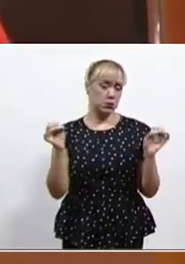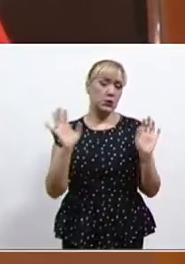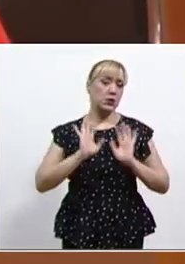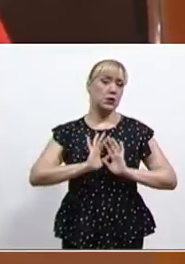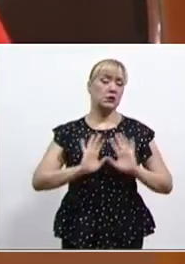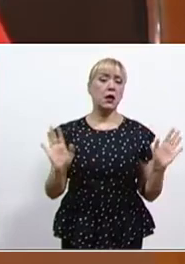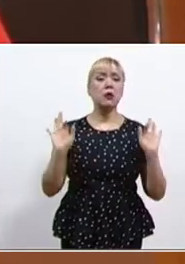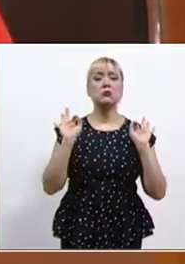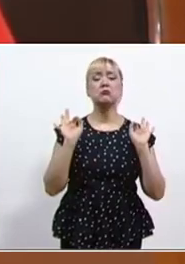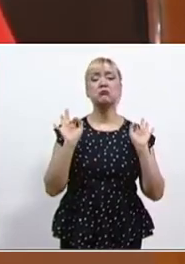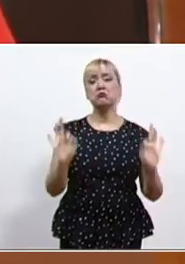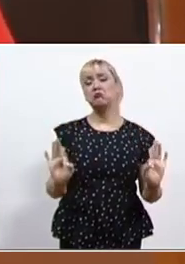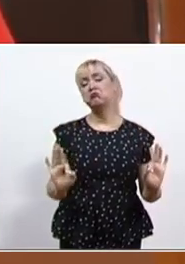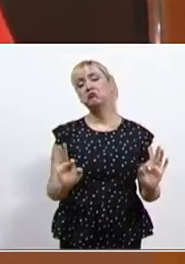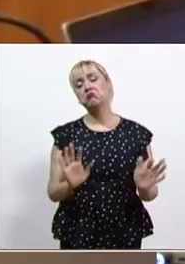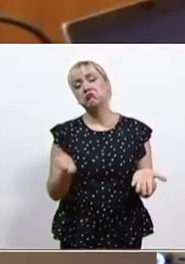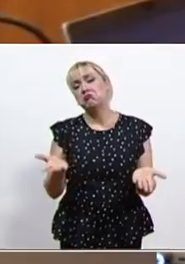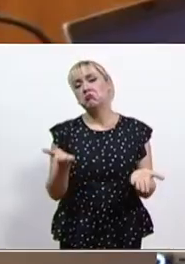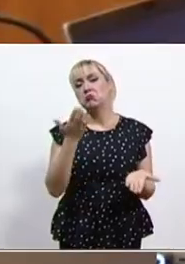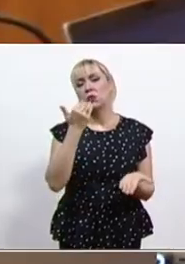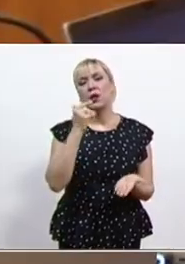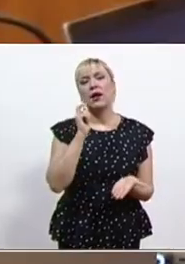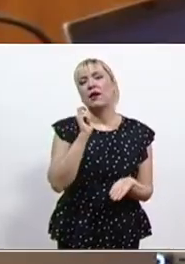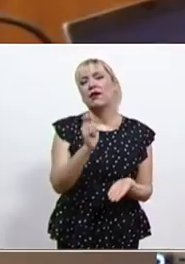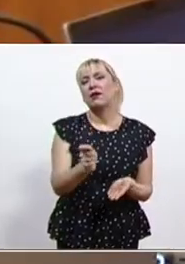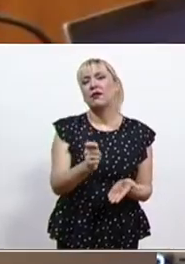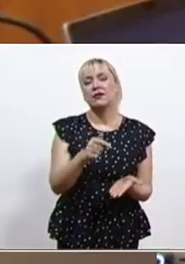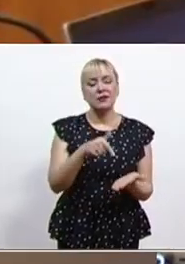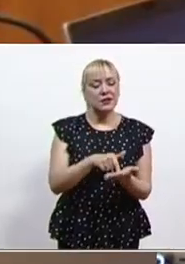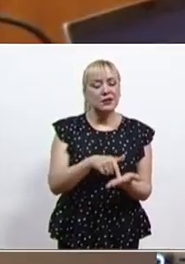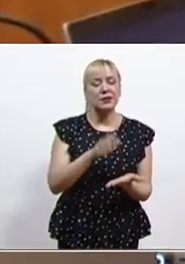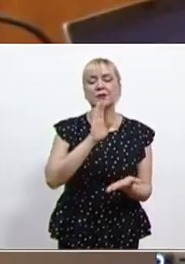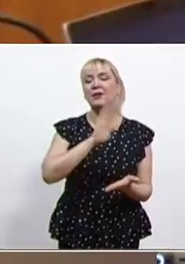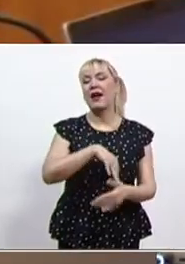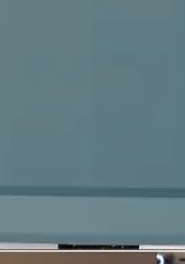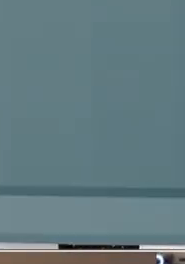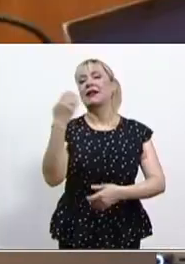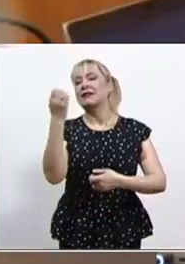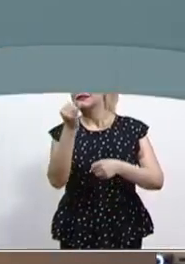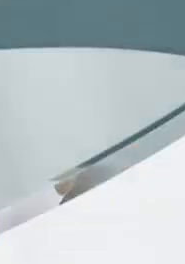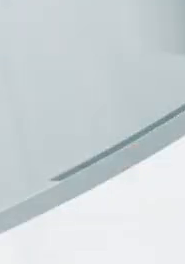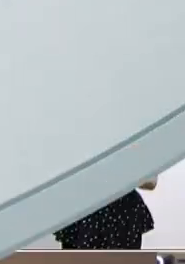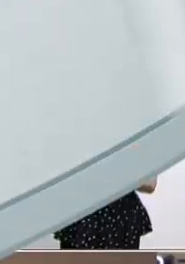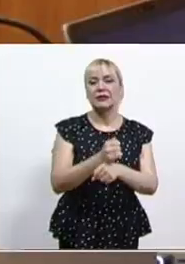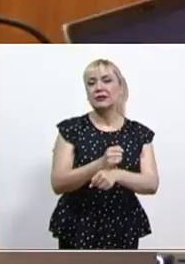lisa y llanamente la resolución con un procedimiento deficiente.